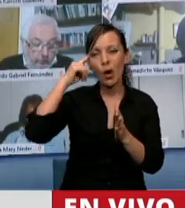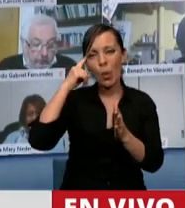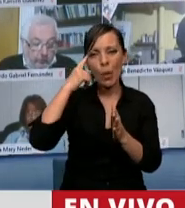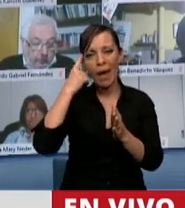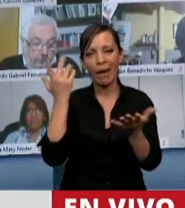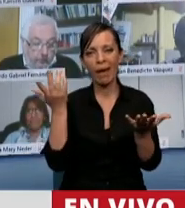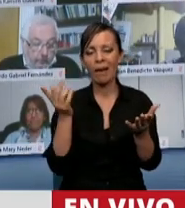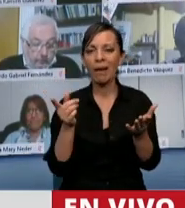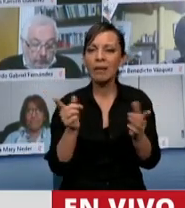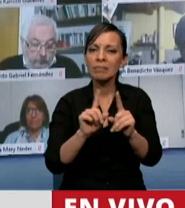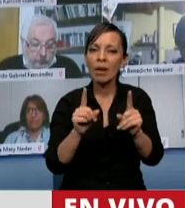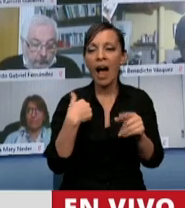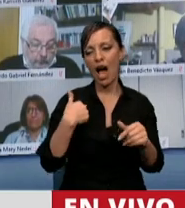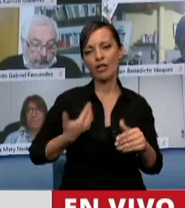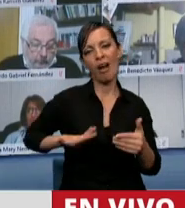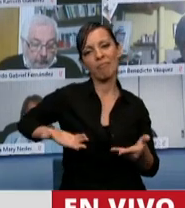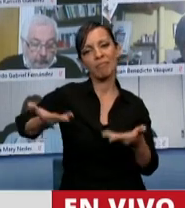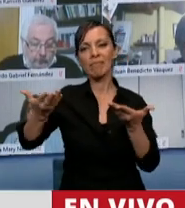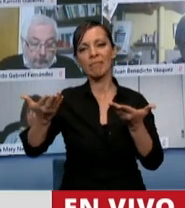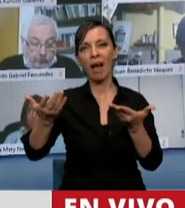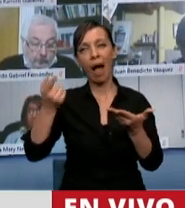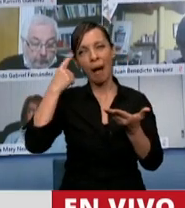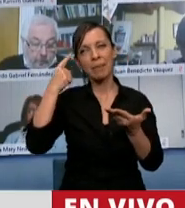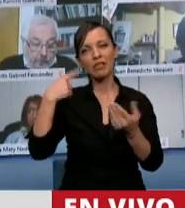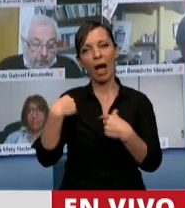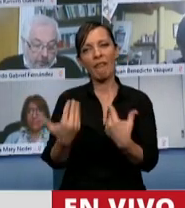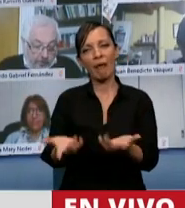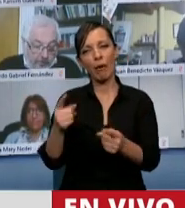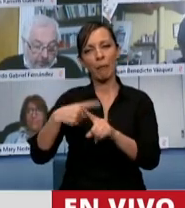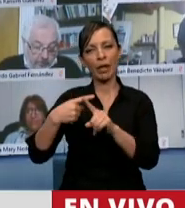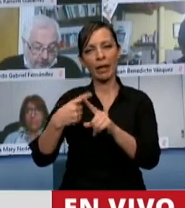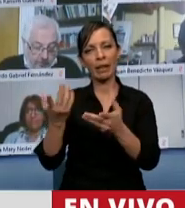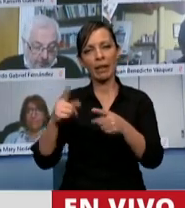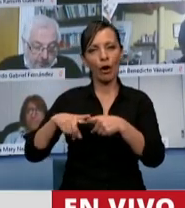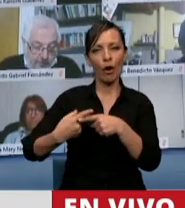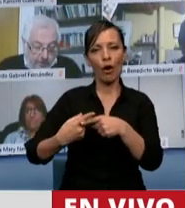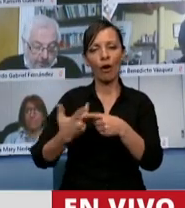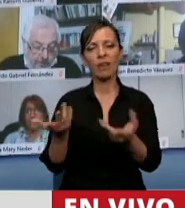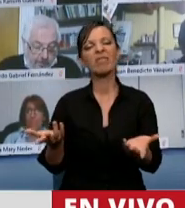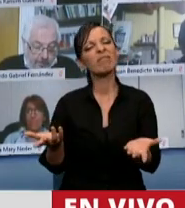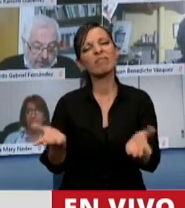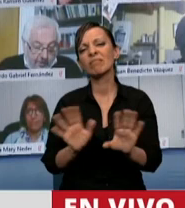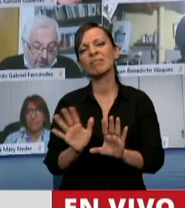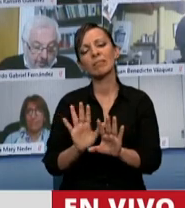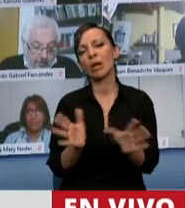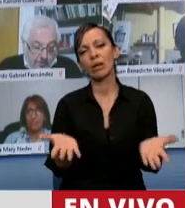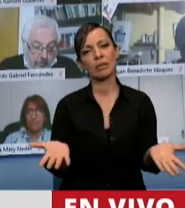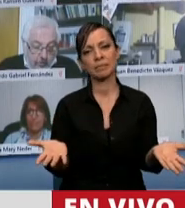para sacar los ventajas políticas que nos puede llevar a los horarios por supuesto